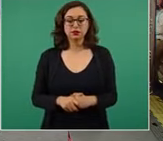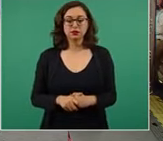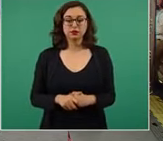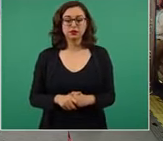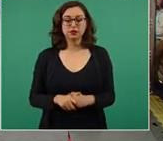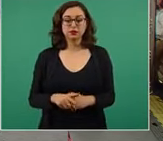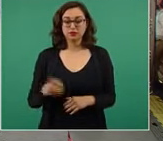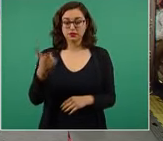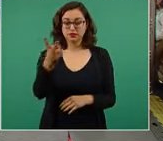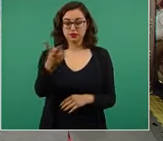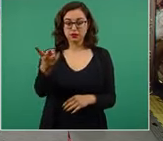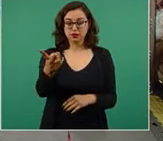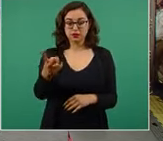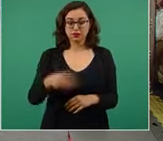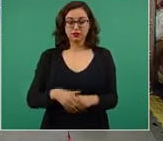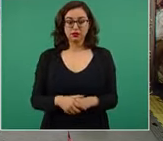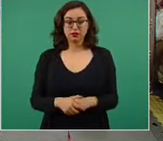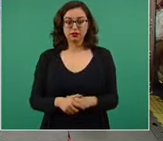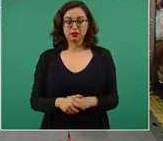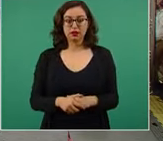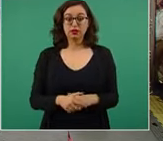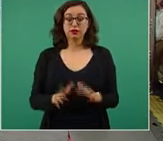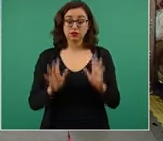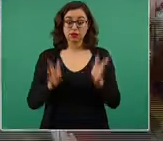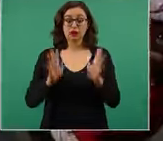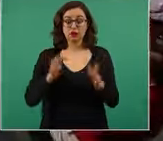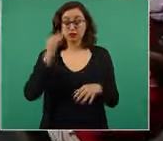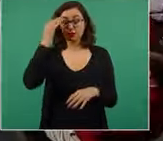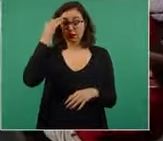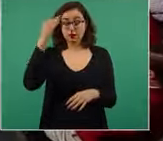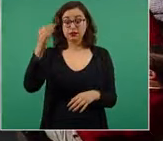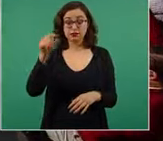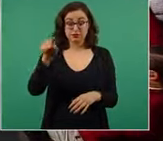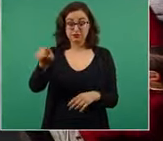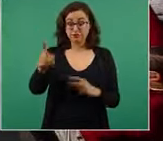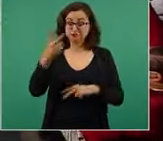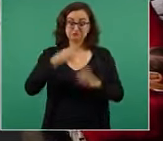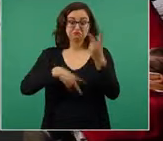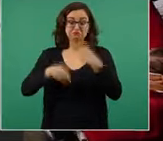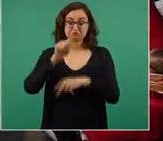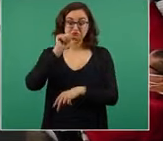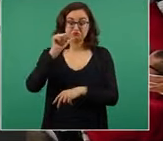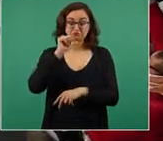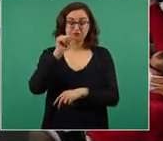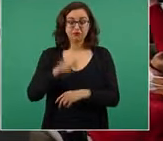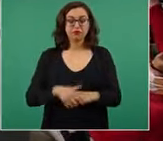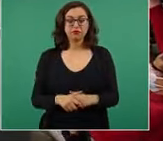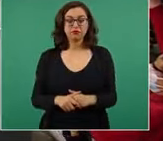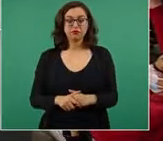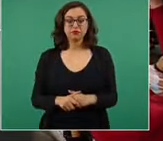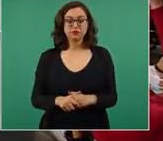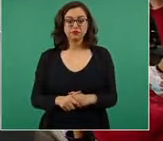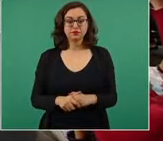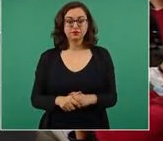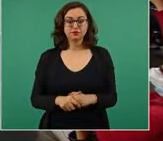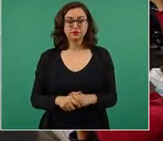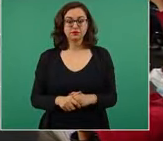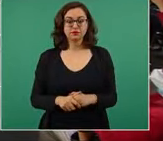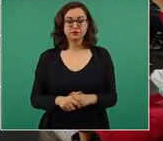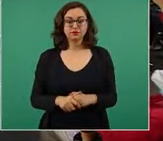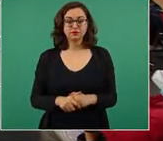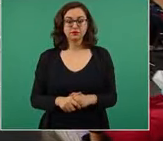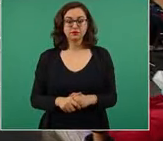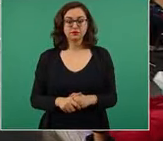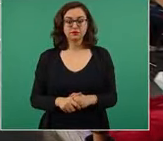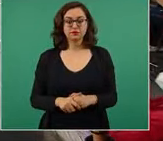Ustedes, porque ya tiene tiempo que no viene. Sí. Y